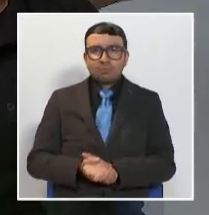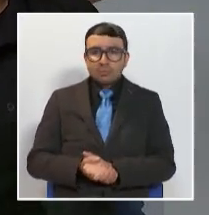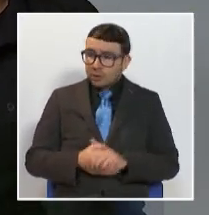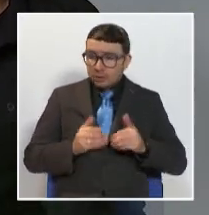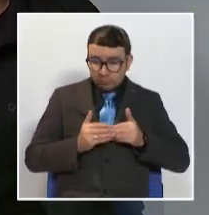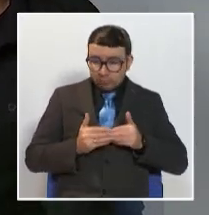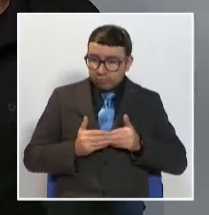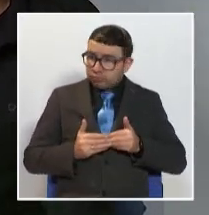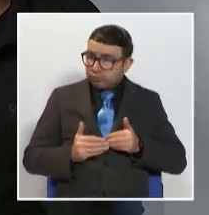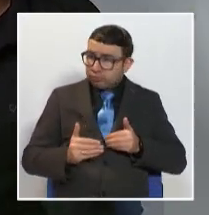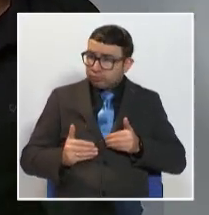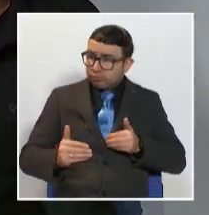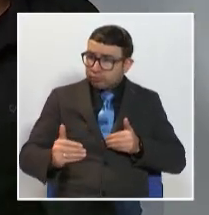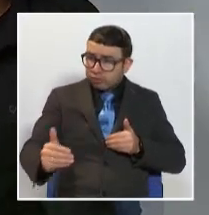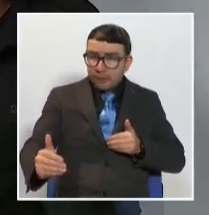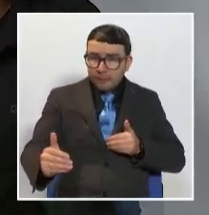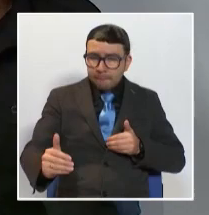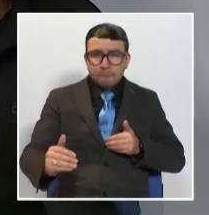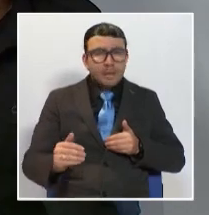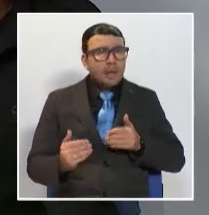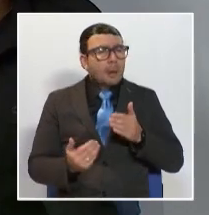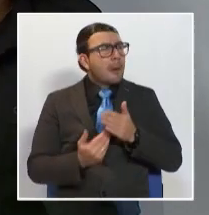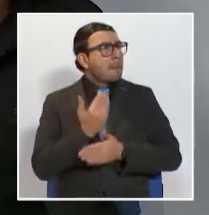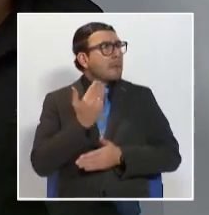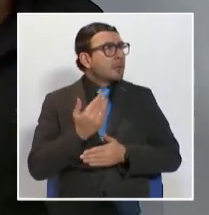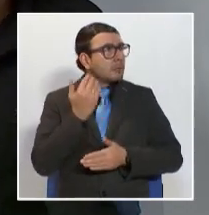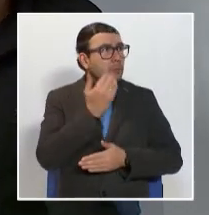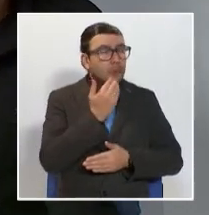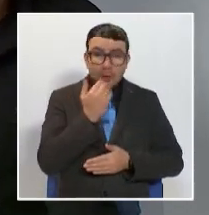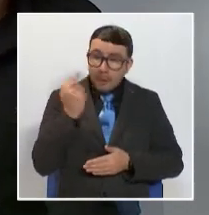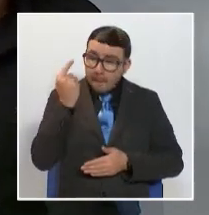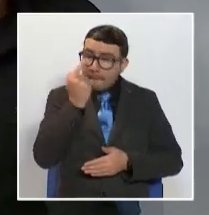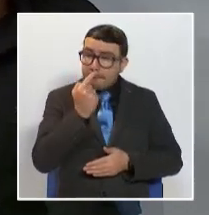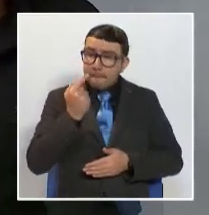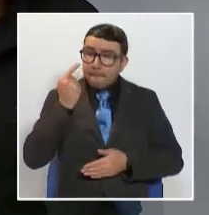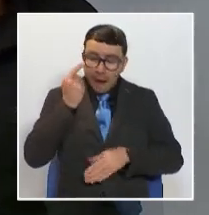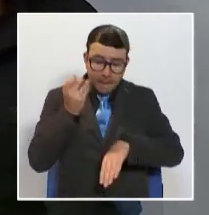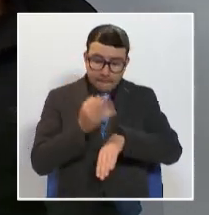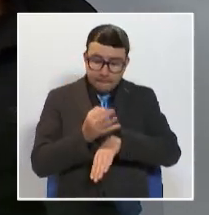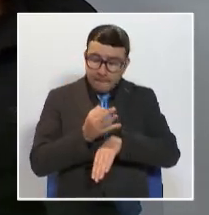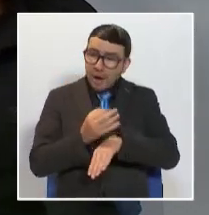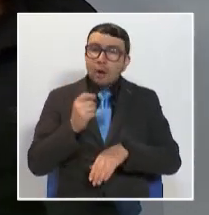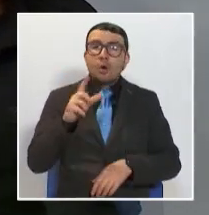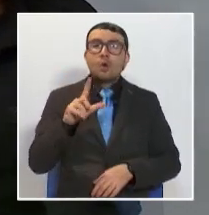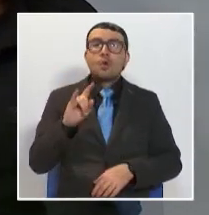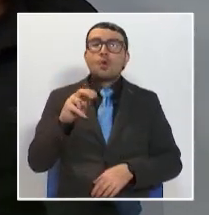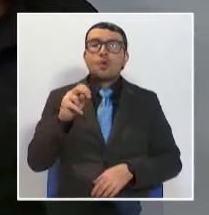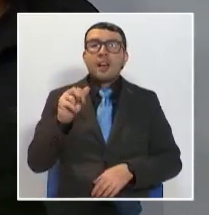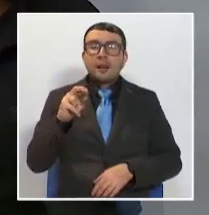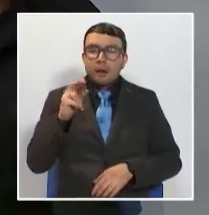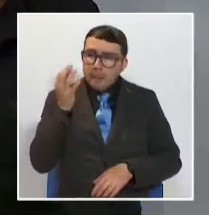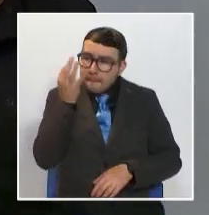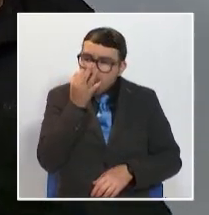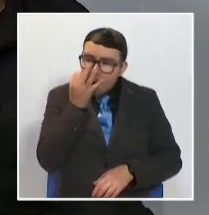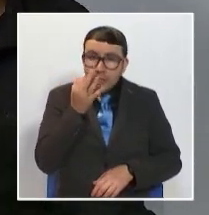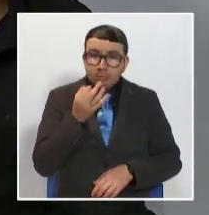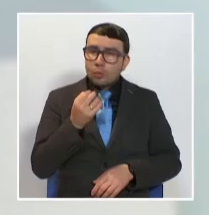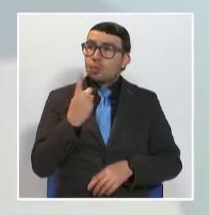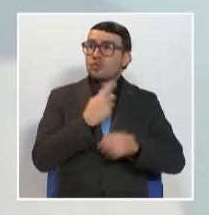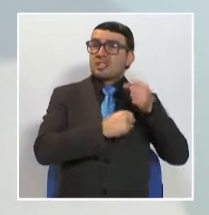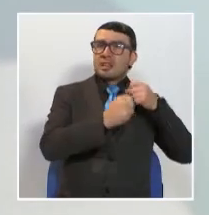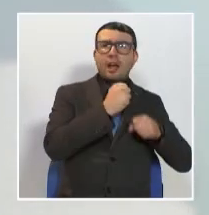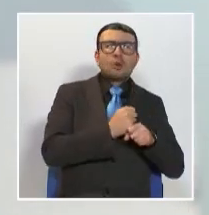momento fue que le empezó a él un lunar en esta parte de la piel, de la cara, y le comenzó a crecer. Eso hace pues aproximadamente un año, pero